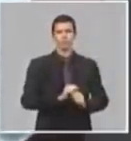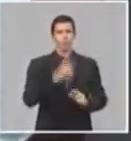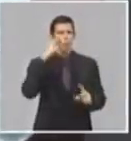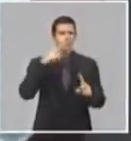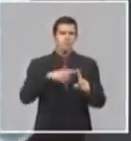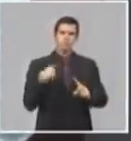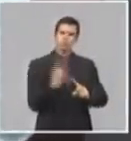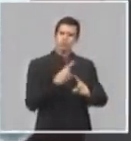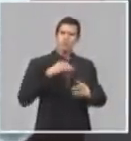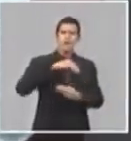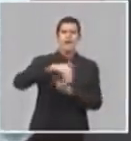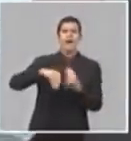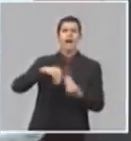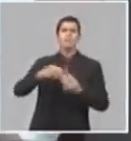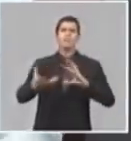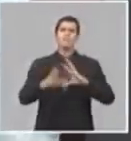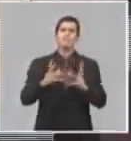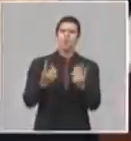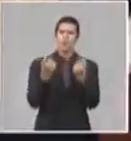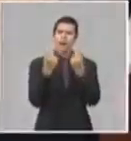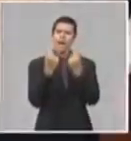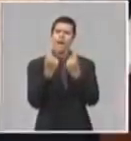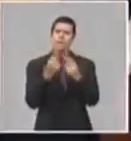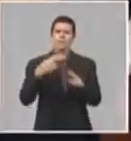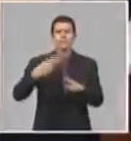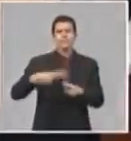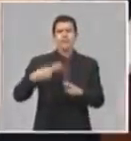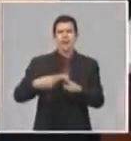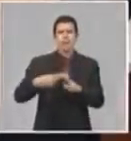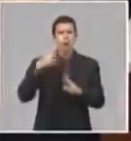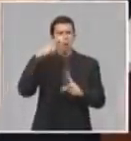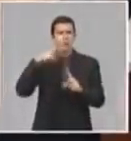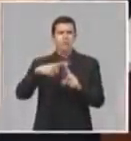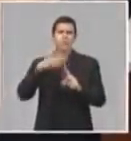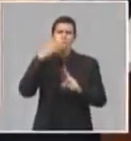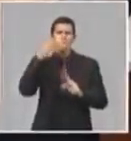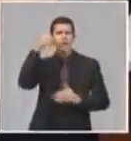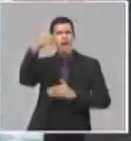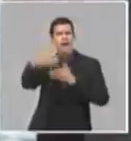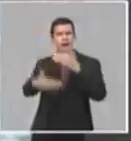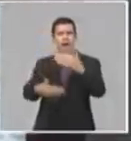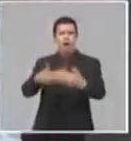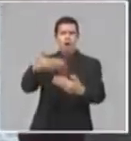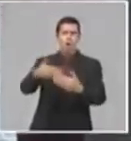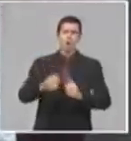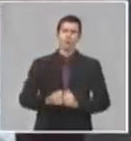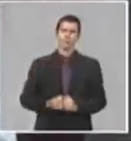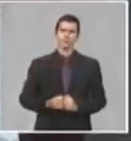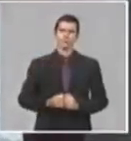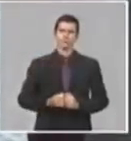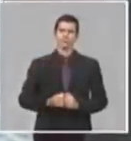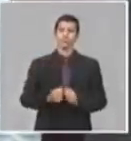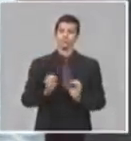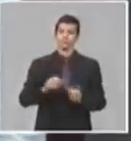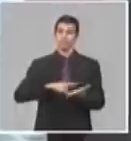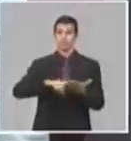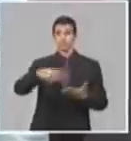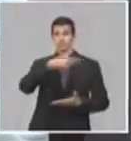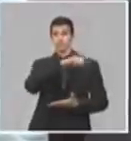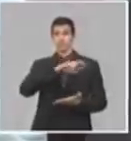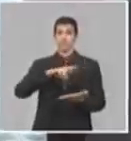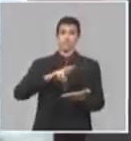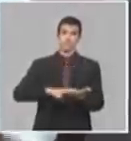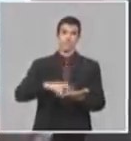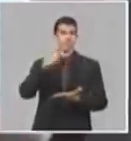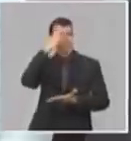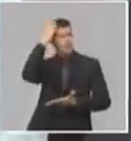Esta estrategia se aprobó en una reunión la semana pasada del Buró Político, presidida por su primer secretario, el general de Ejército Raúl